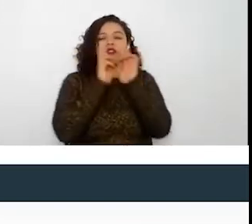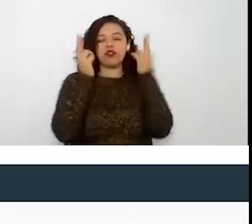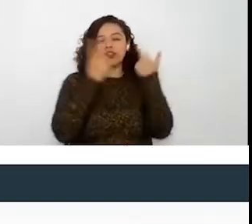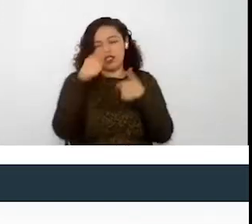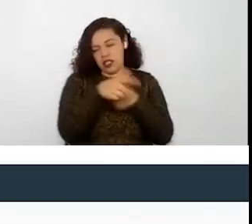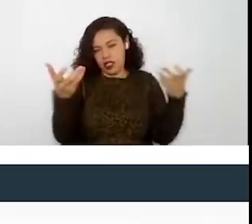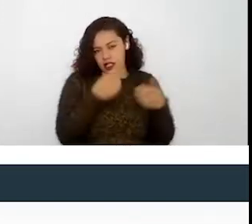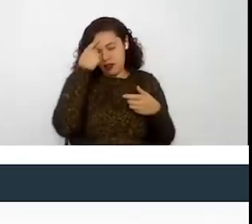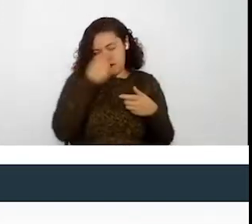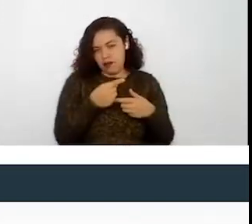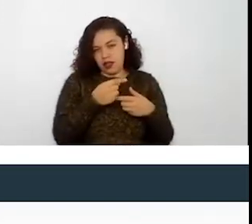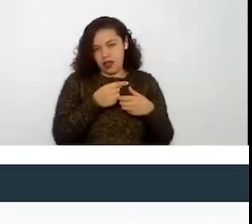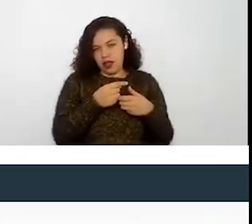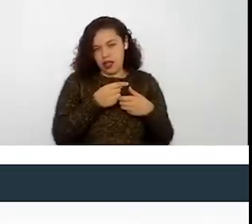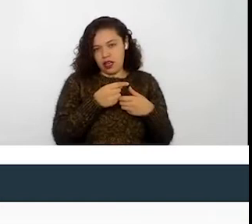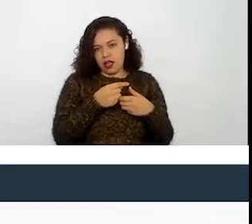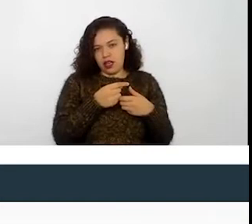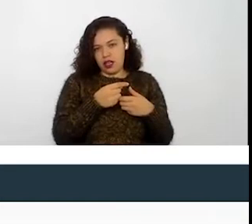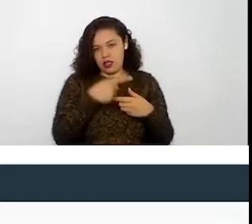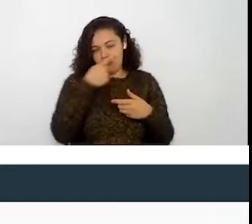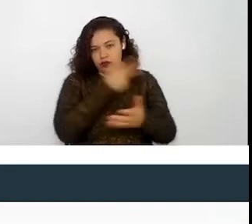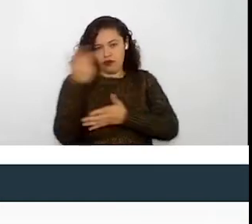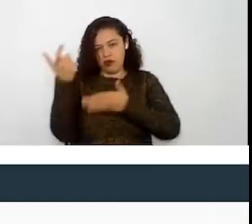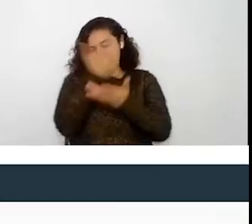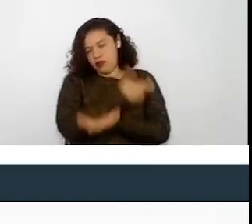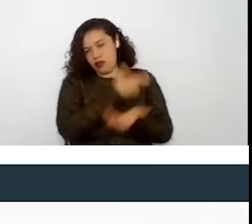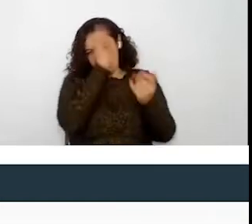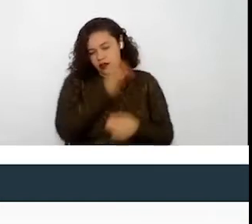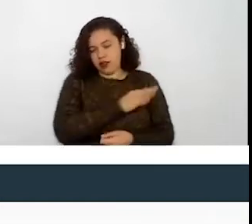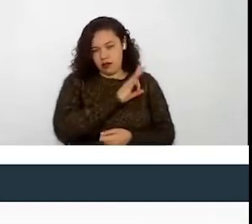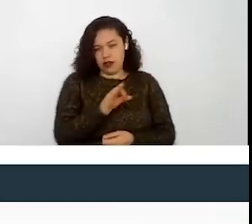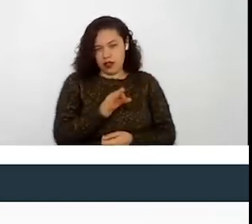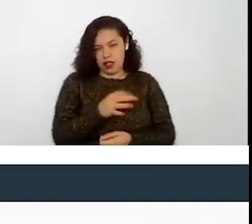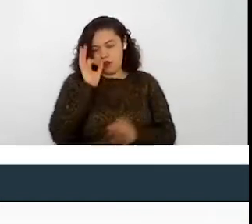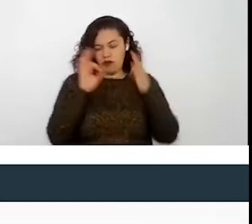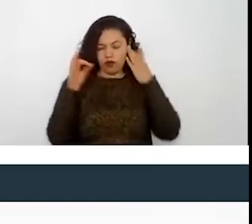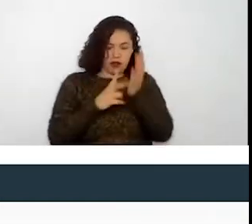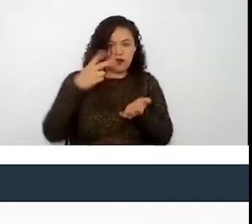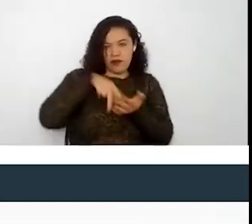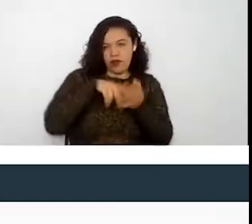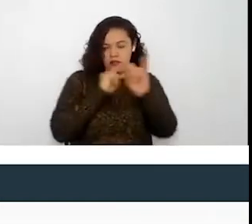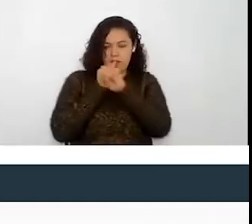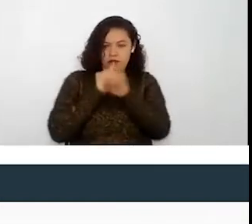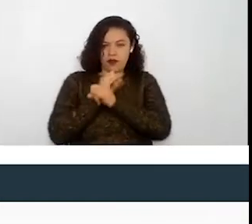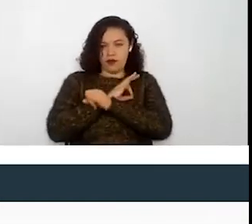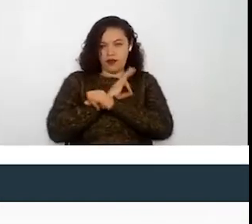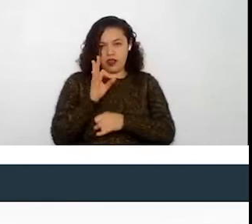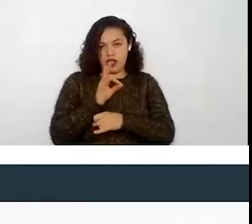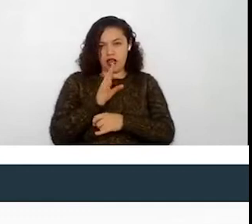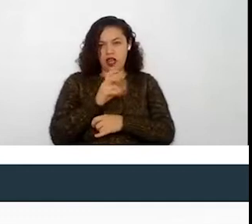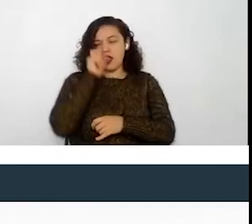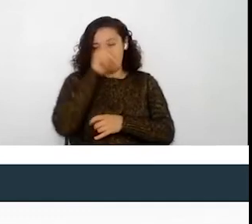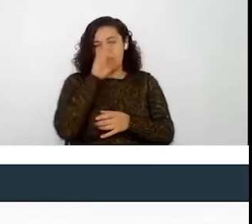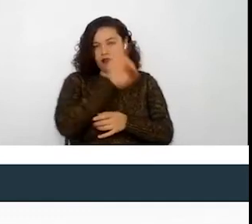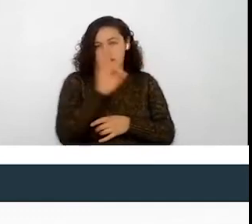para efectos de la aprobación de su presupuesto que puede ser de forma presencial o de manera virtual y precisar la fecha de